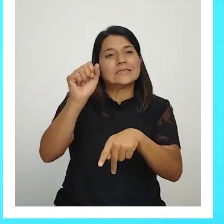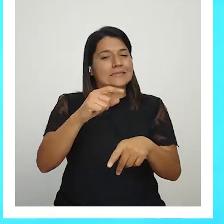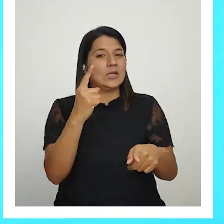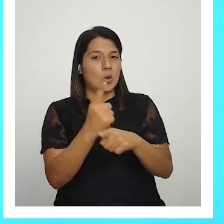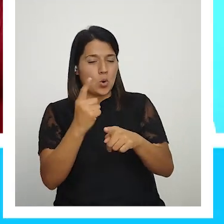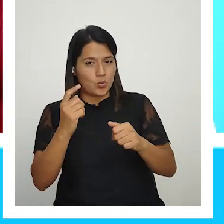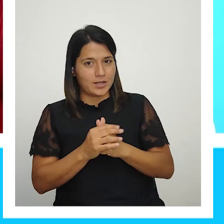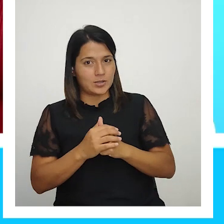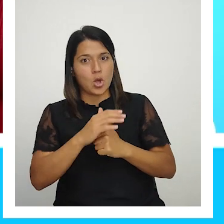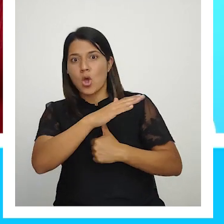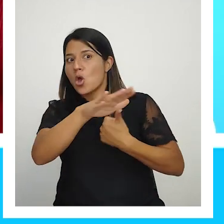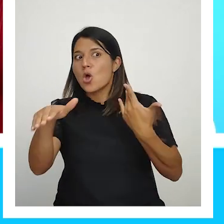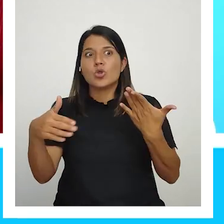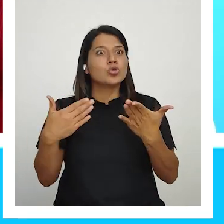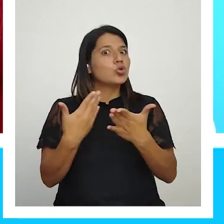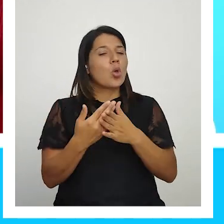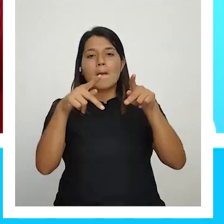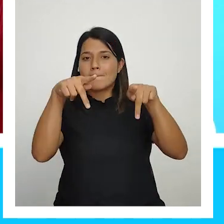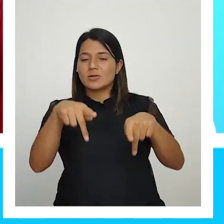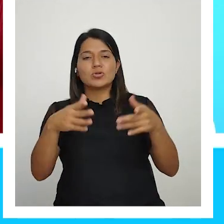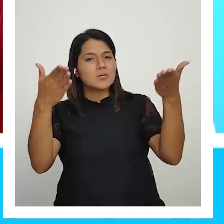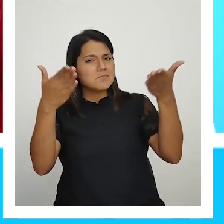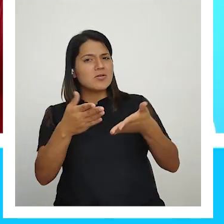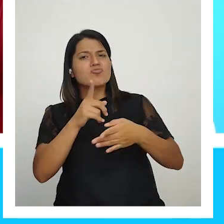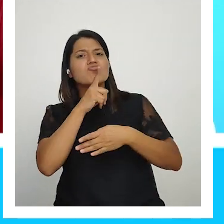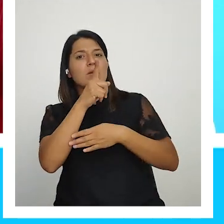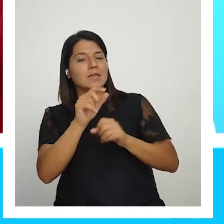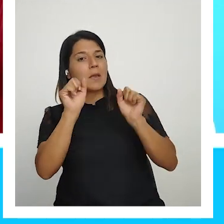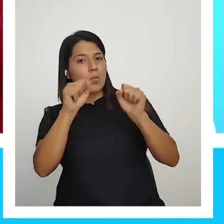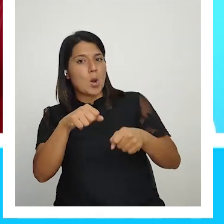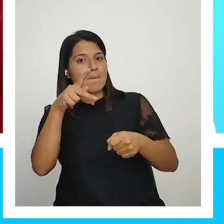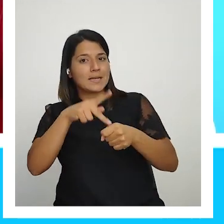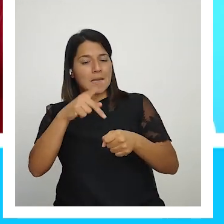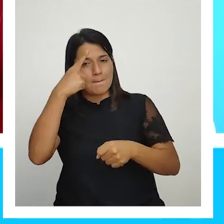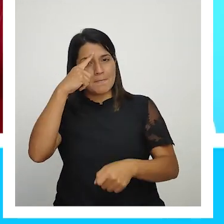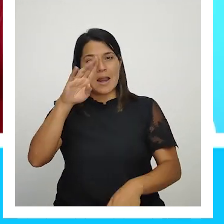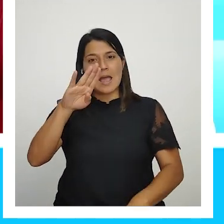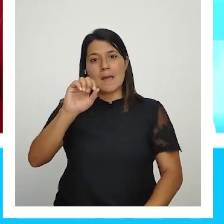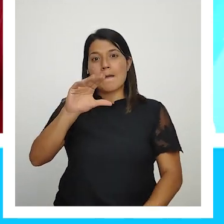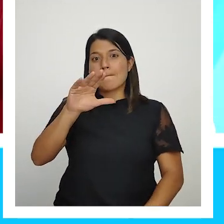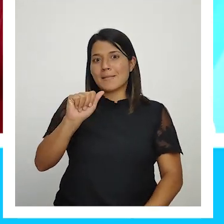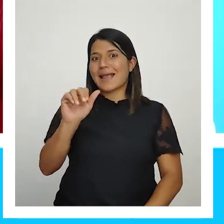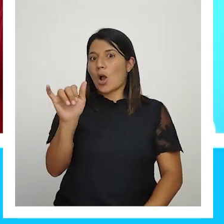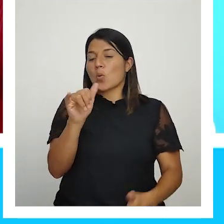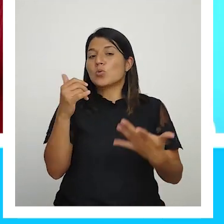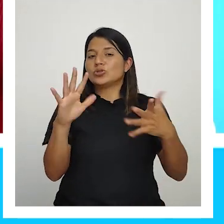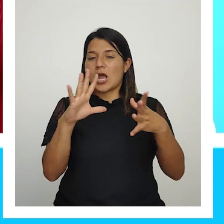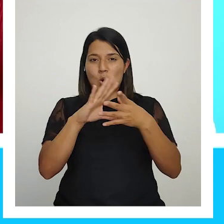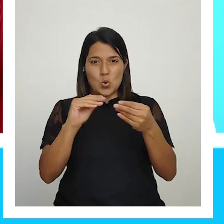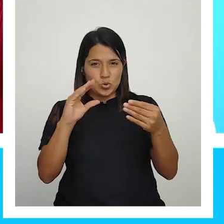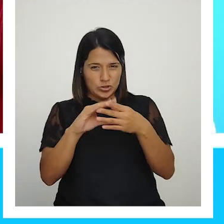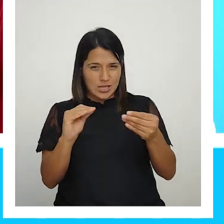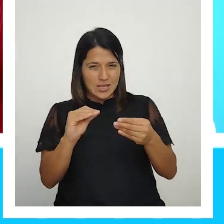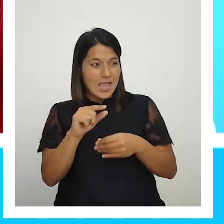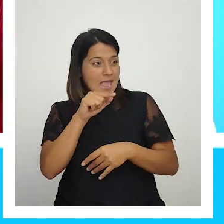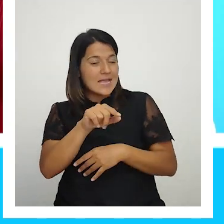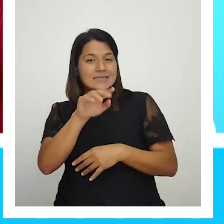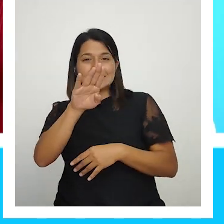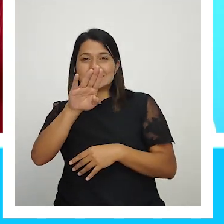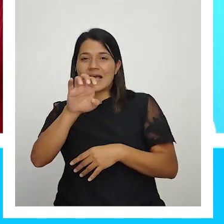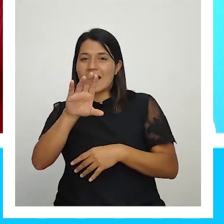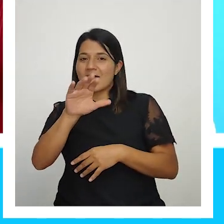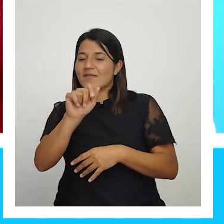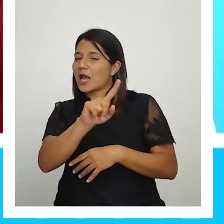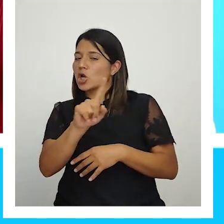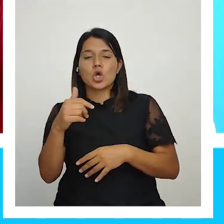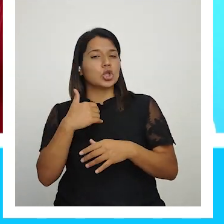en efecto. Todos son muy bienvenidos en realidad a poder aplicar a esta beca. Como les comentábamos al principio, es de las pocas becas que no tienen un